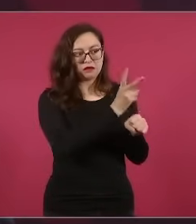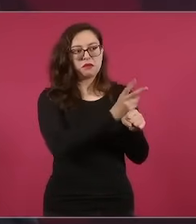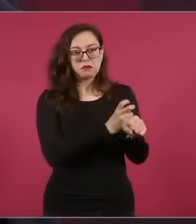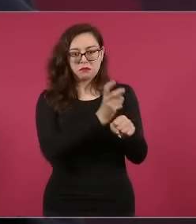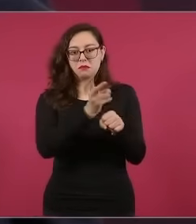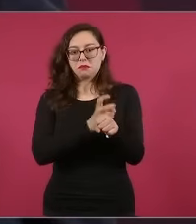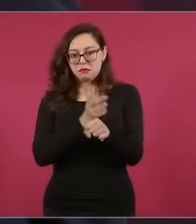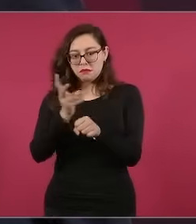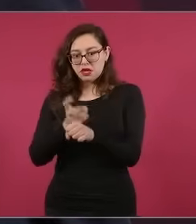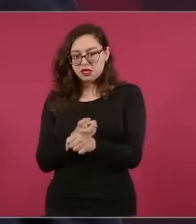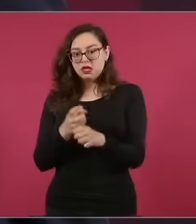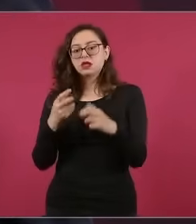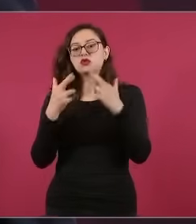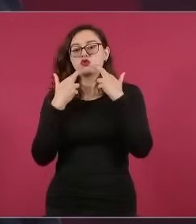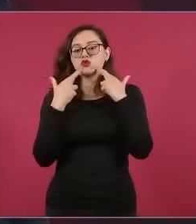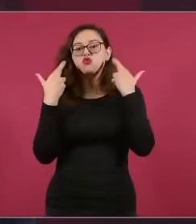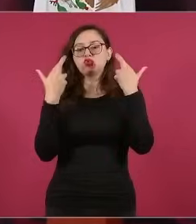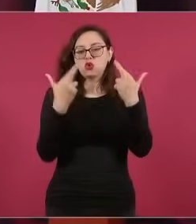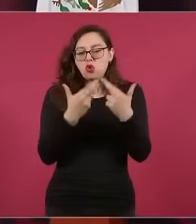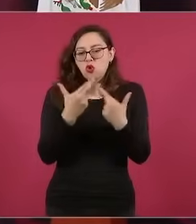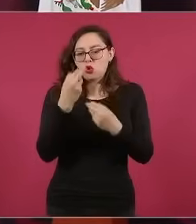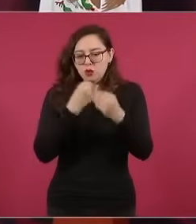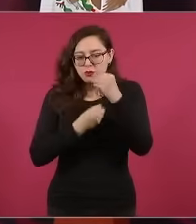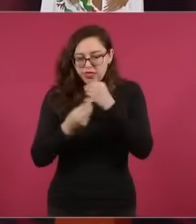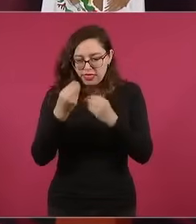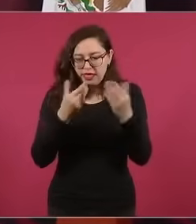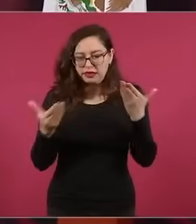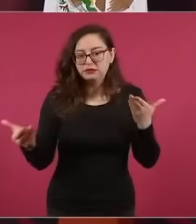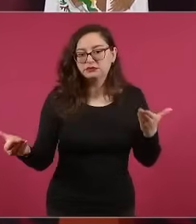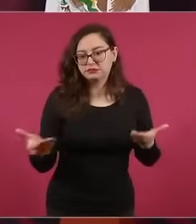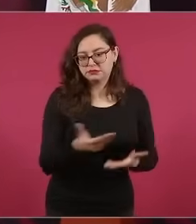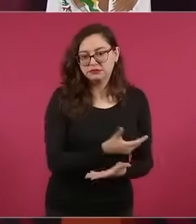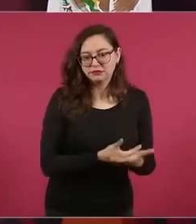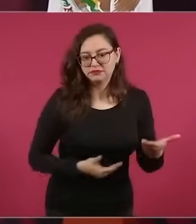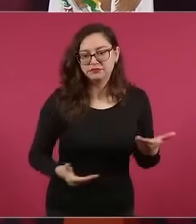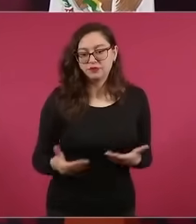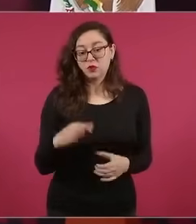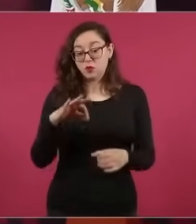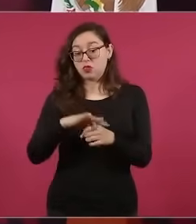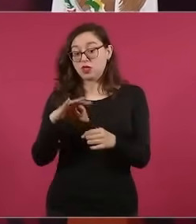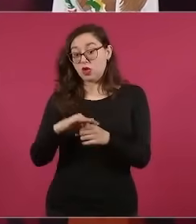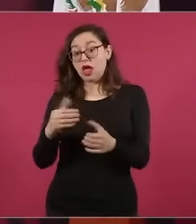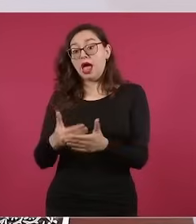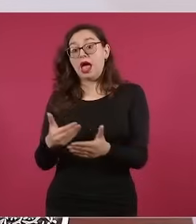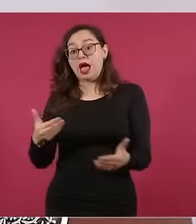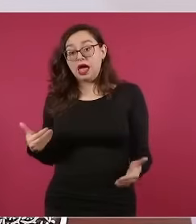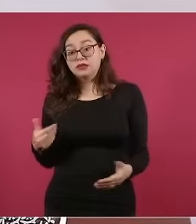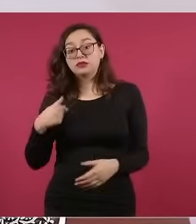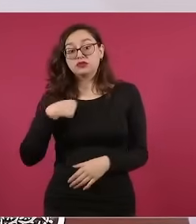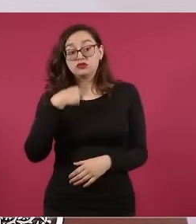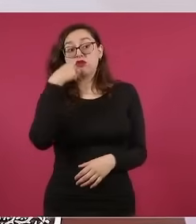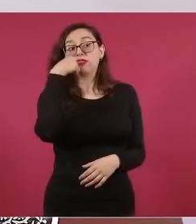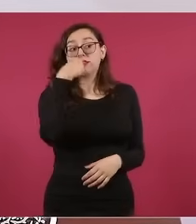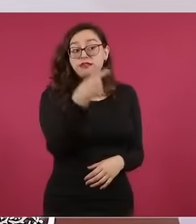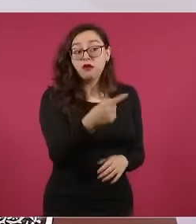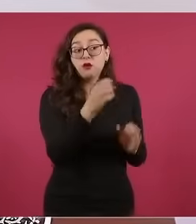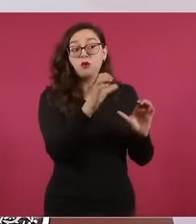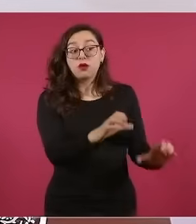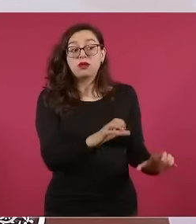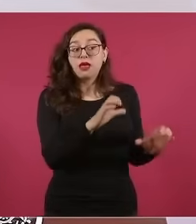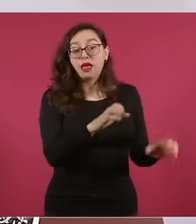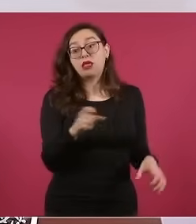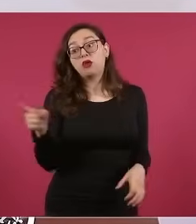a los que me están escuchando, me están viendo, les dije, no les vayan a timar.